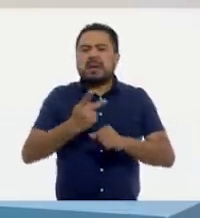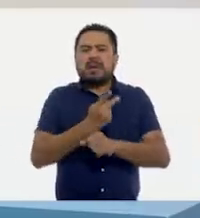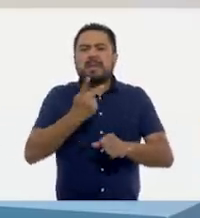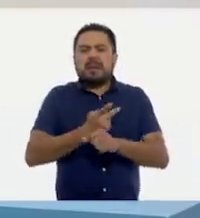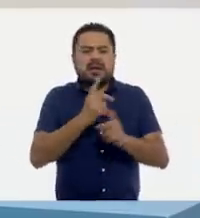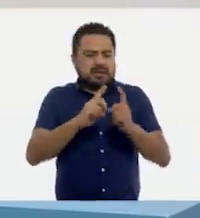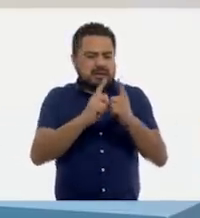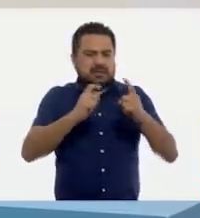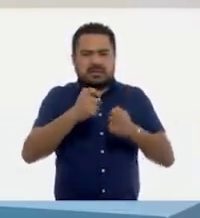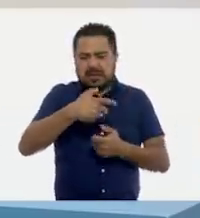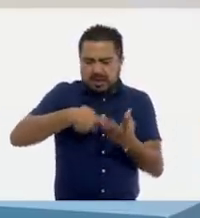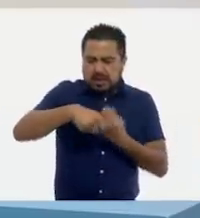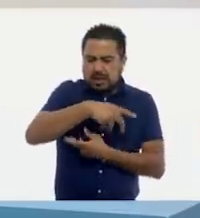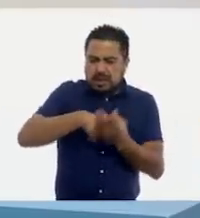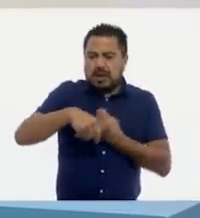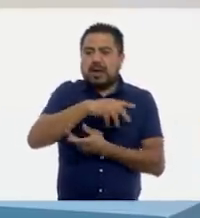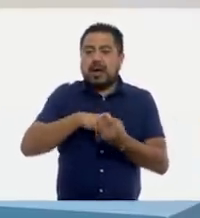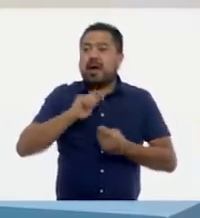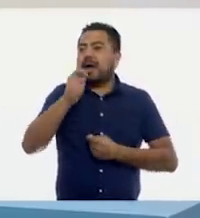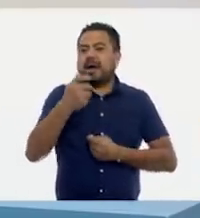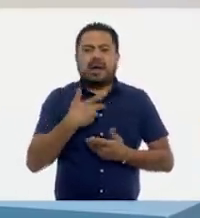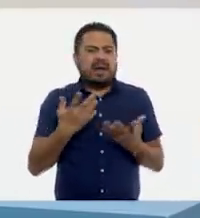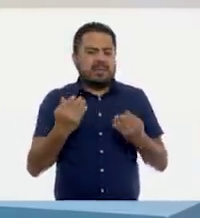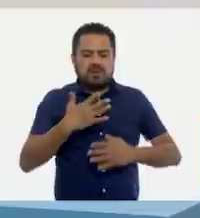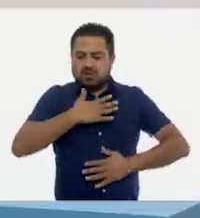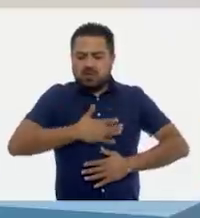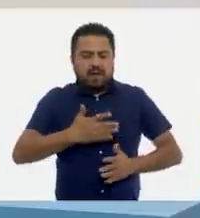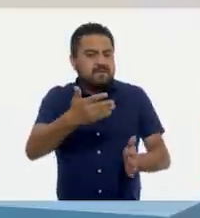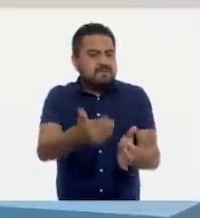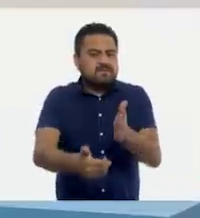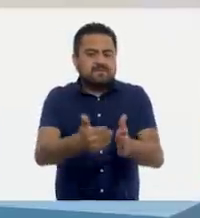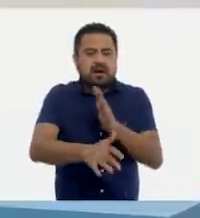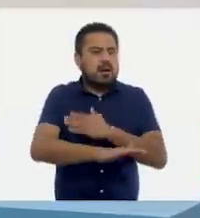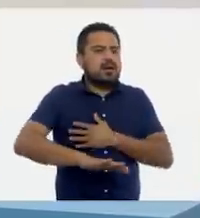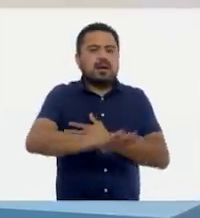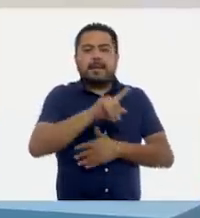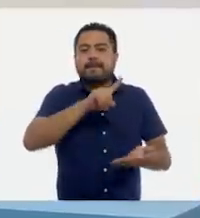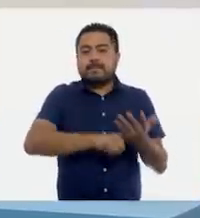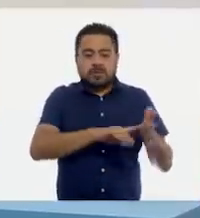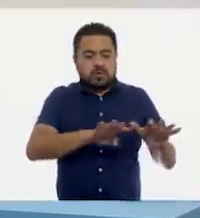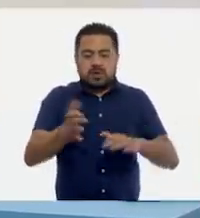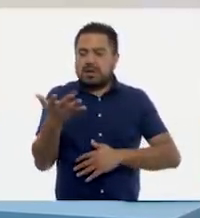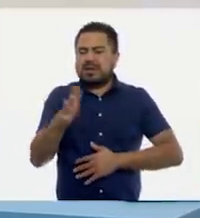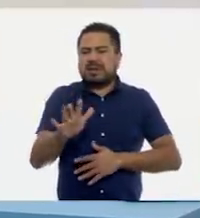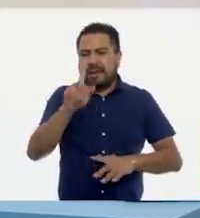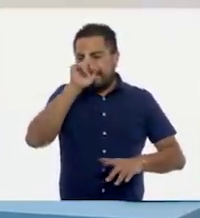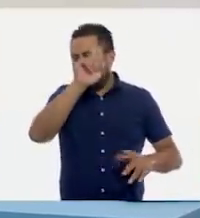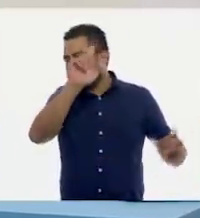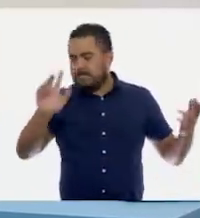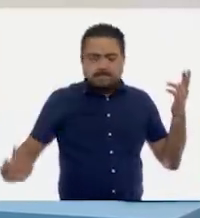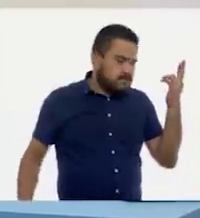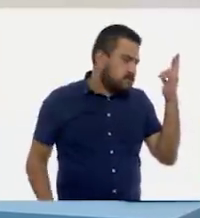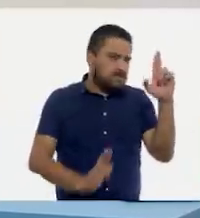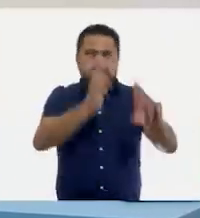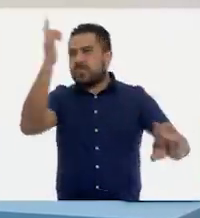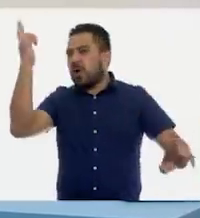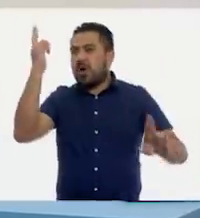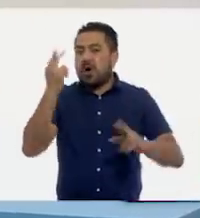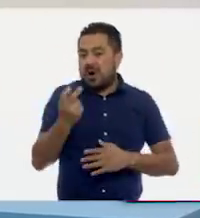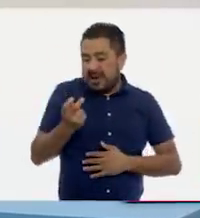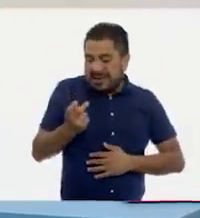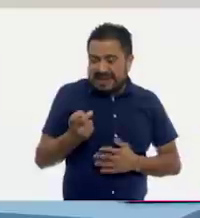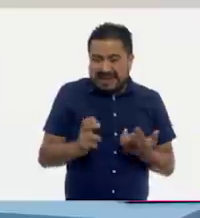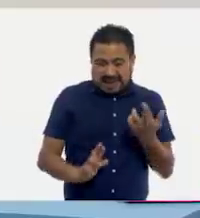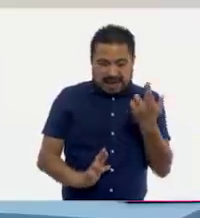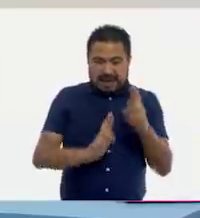del desarrollo económico, llegó a existir tanta inconformidad que en 1910 se desencadenó una revolución. Y fue justamente